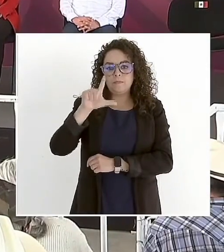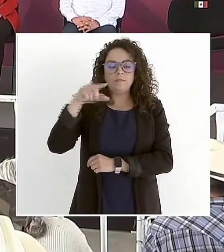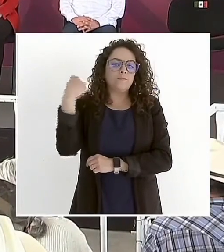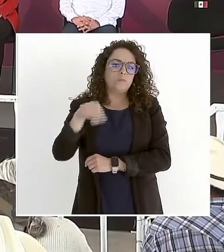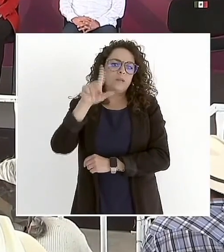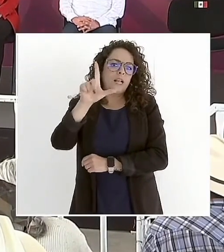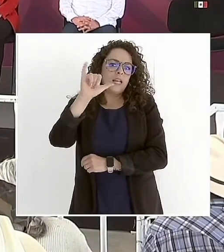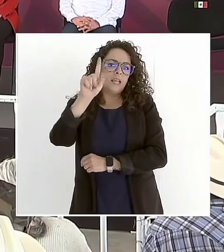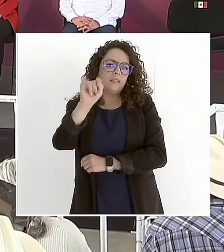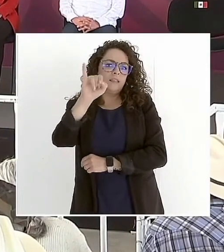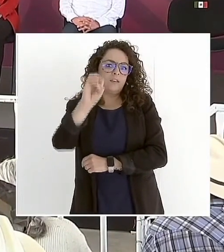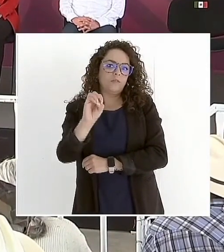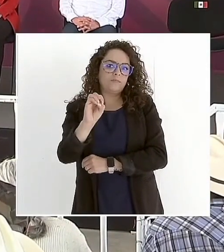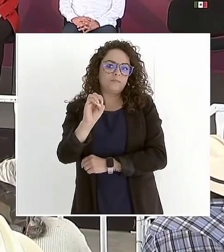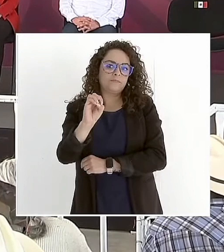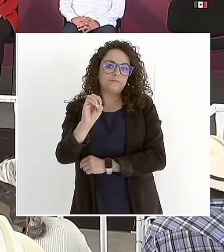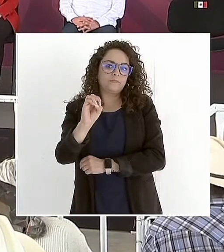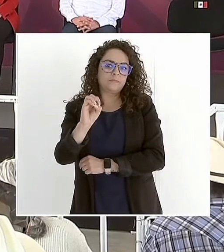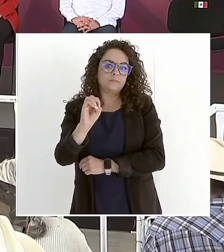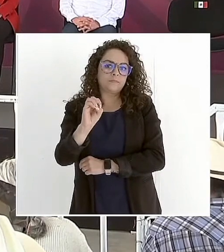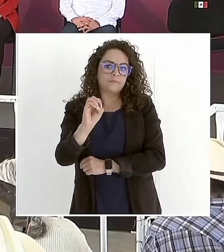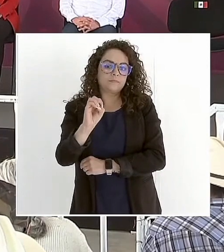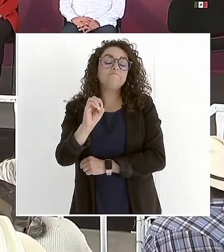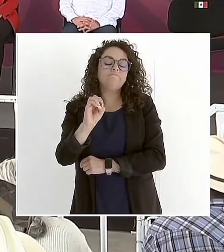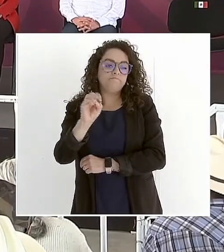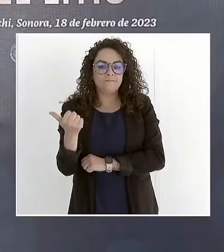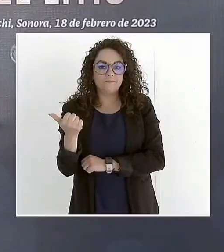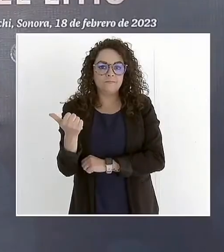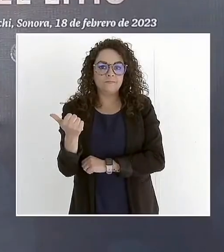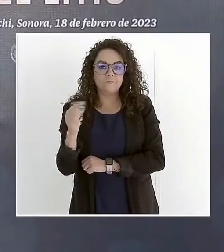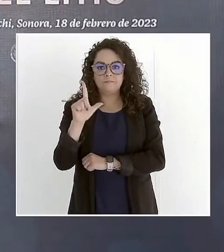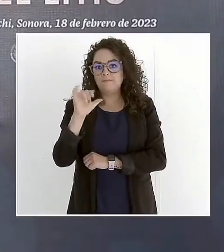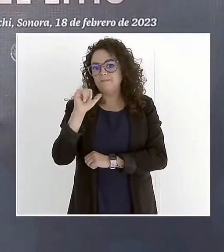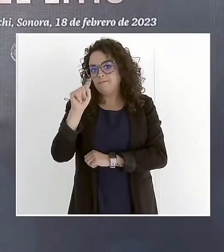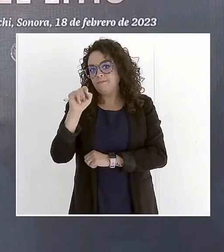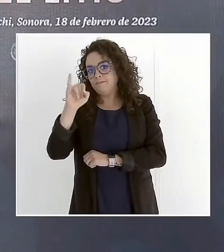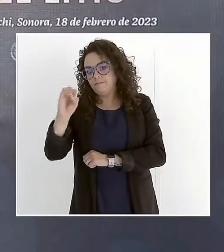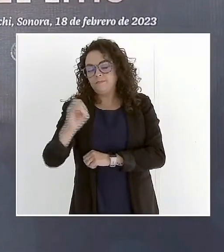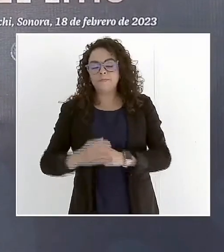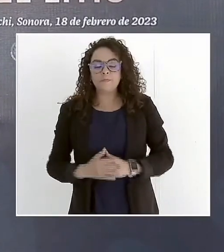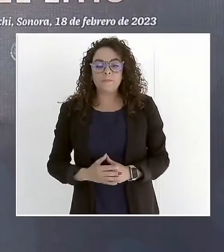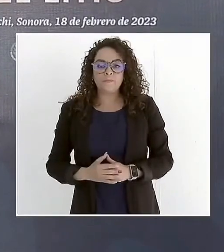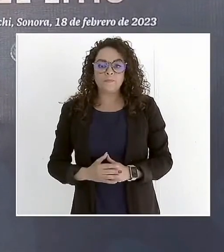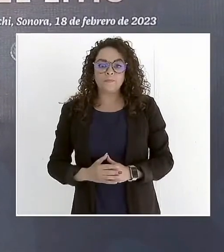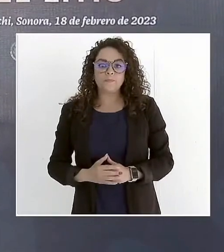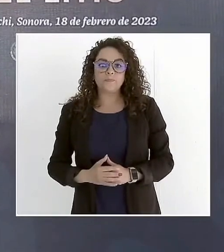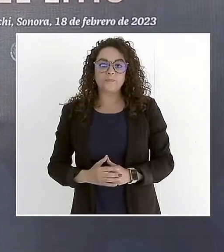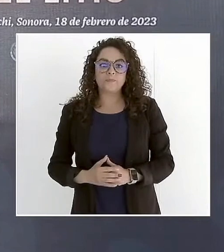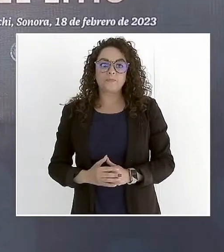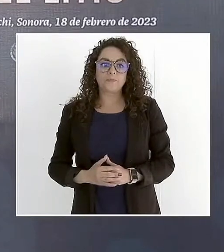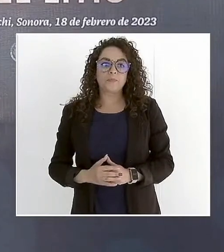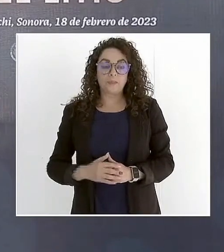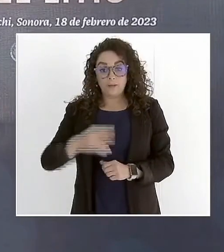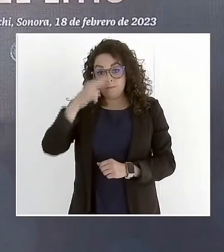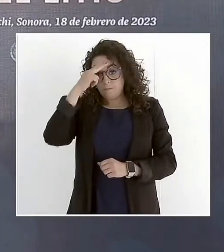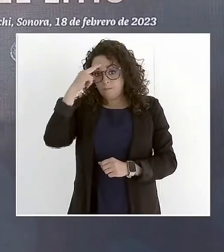chile o Argentina donde este mineral se encuentra en las rocas en el caso de Sonora está mezclado en la arcilla por lo